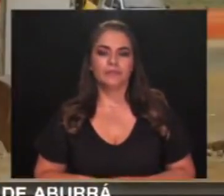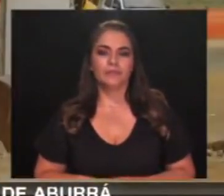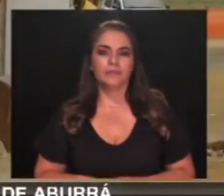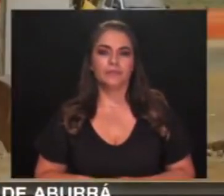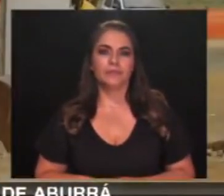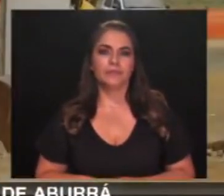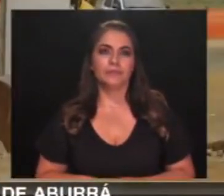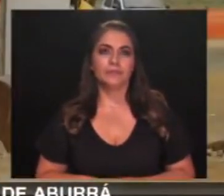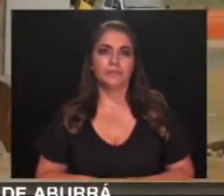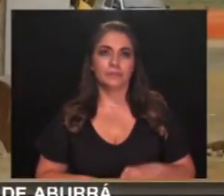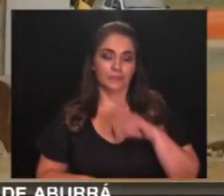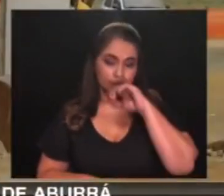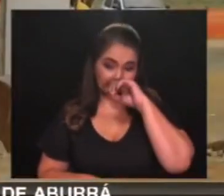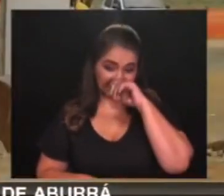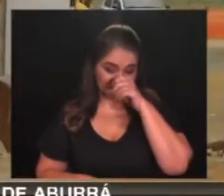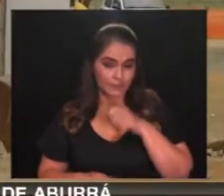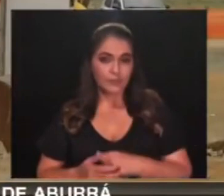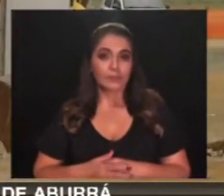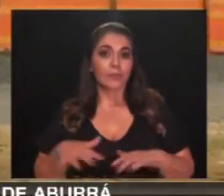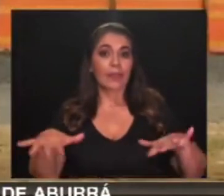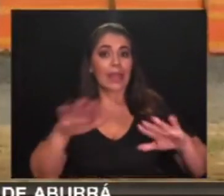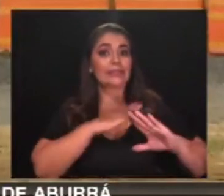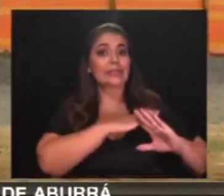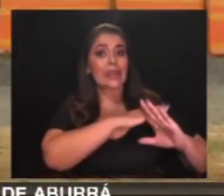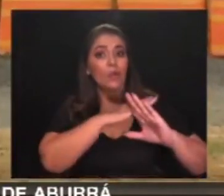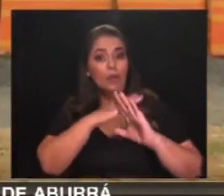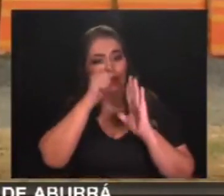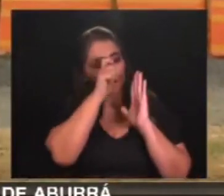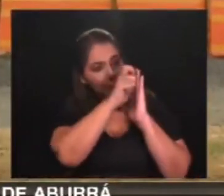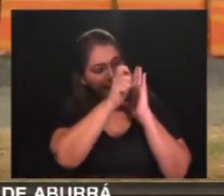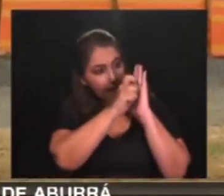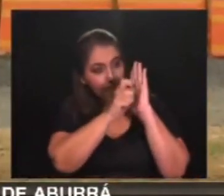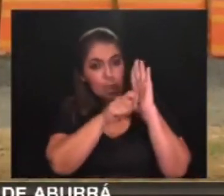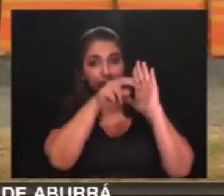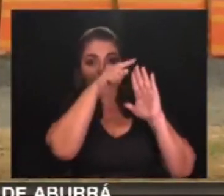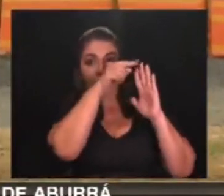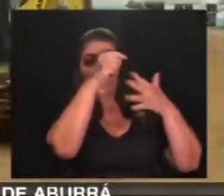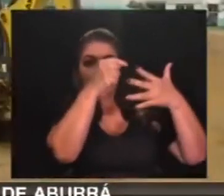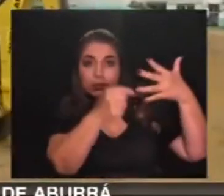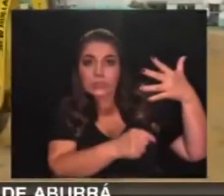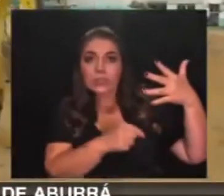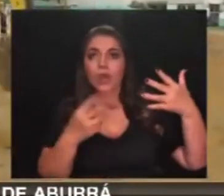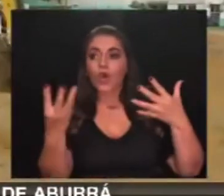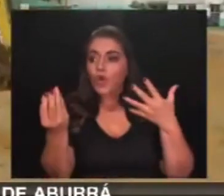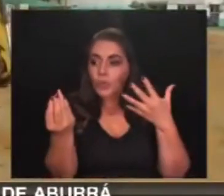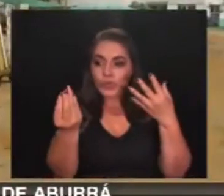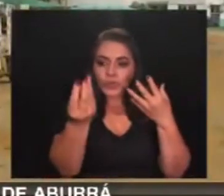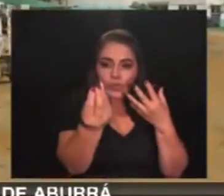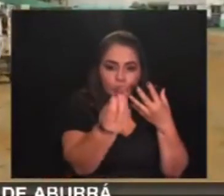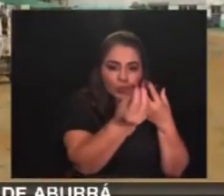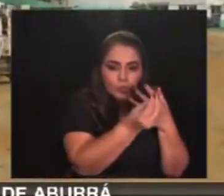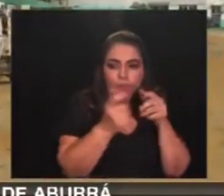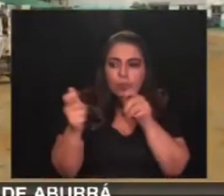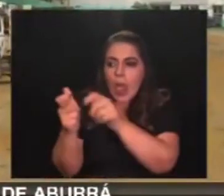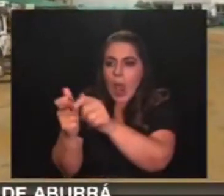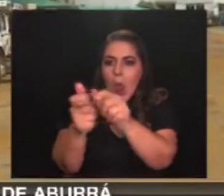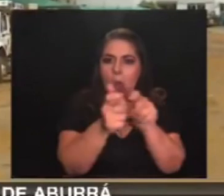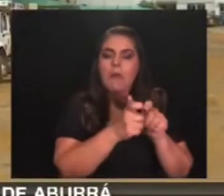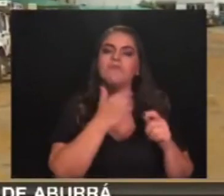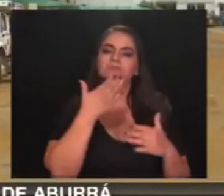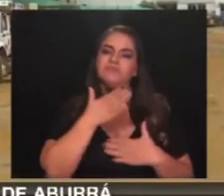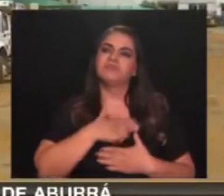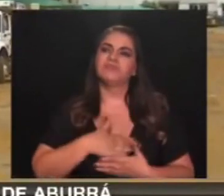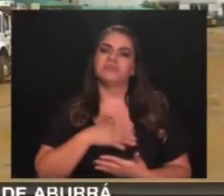Park. Adaptarse a las medidas de bioseguridad, como trabajar en pequeños grupos por área, será otro de los retos para culminar con